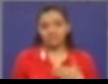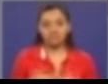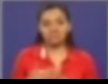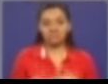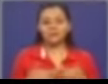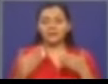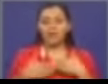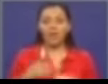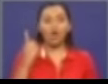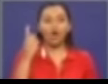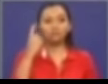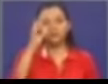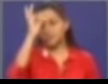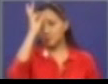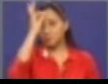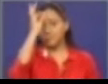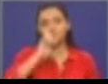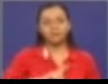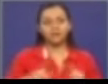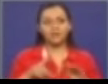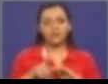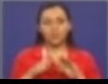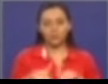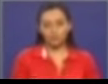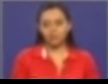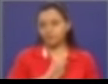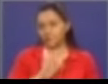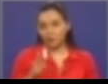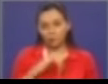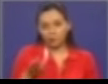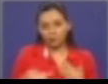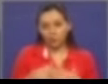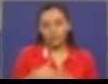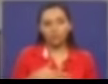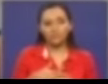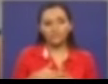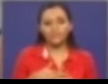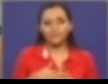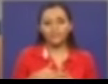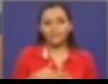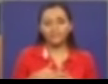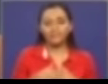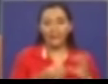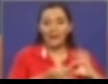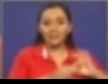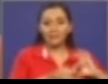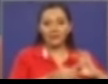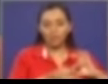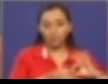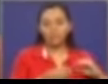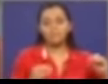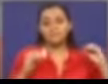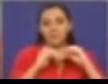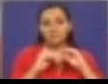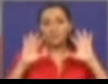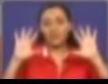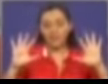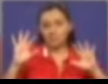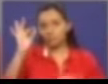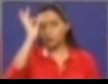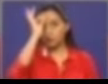ya 11 hospitales que han sido inaugurados, 2 en realidad con el hospital de Calderón, y tenemos 10 hospitales más que